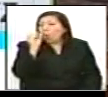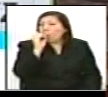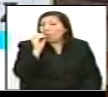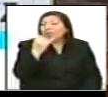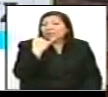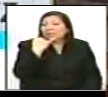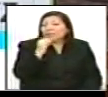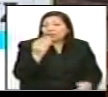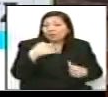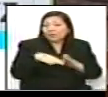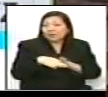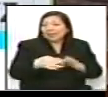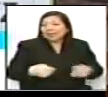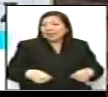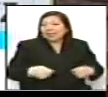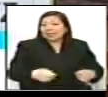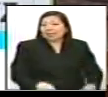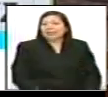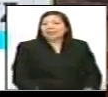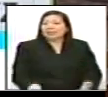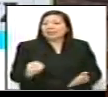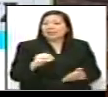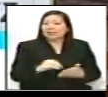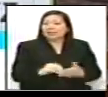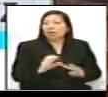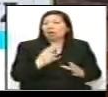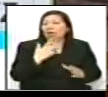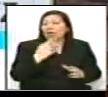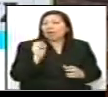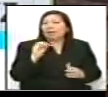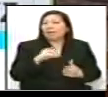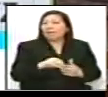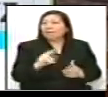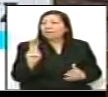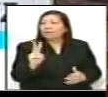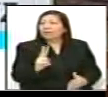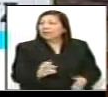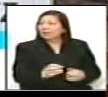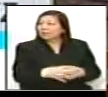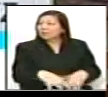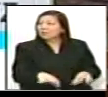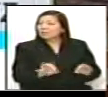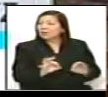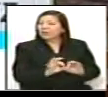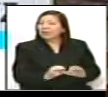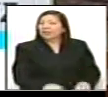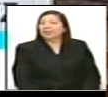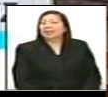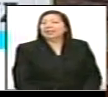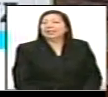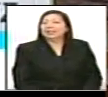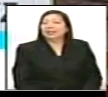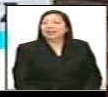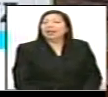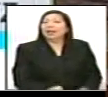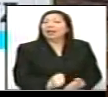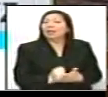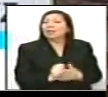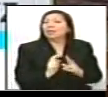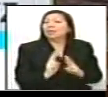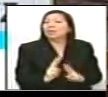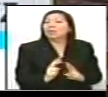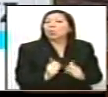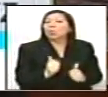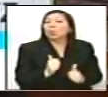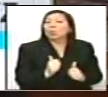sus informes de ingresos y gastos, y de modo que se colocaba en verde. Es un indicador súper importante, creo, porque te ayuda a ver cuál